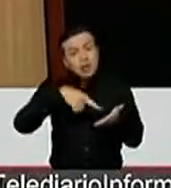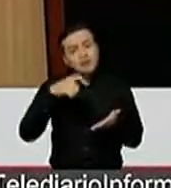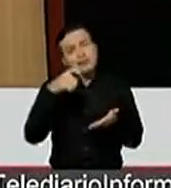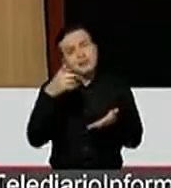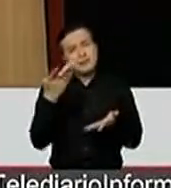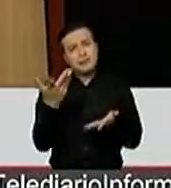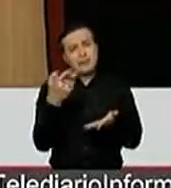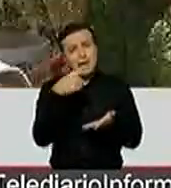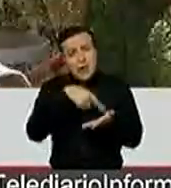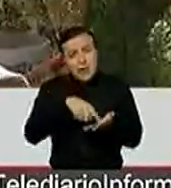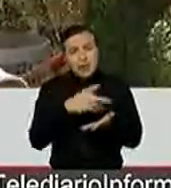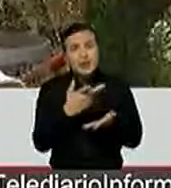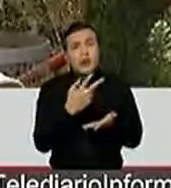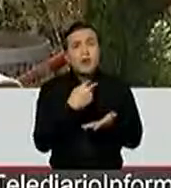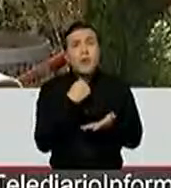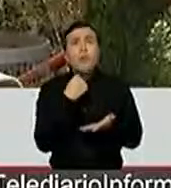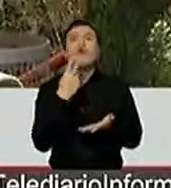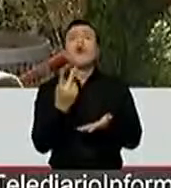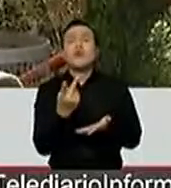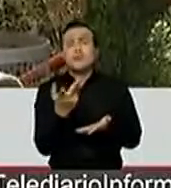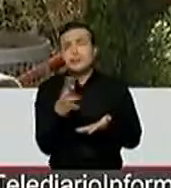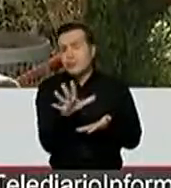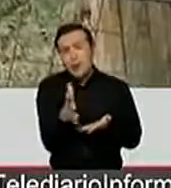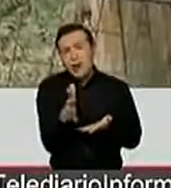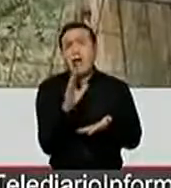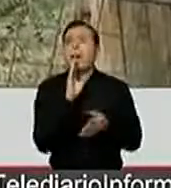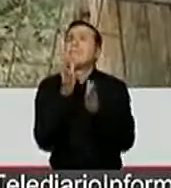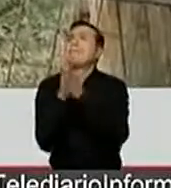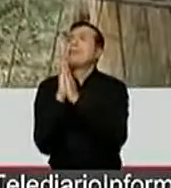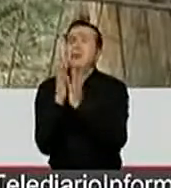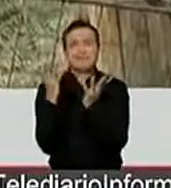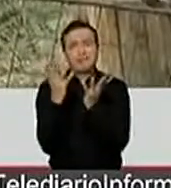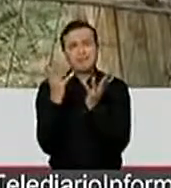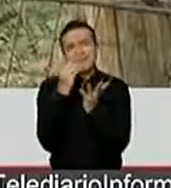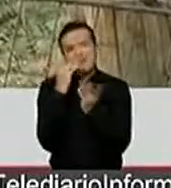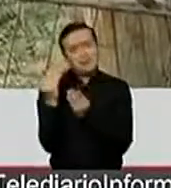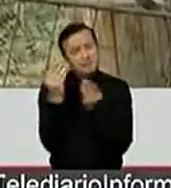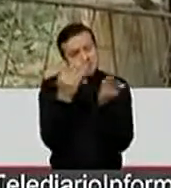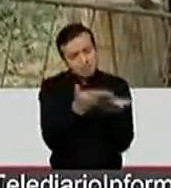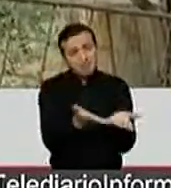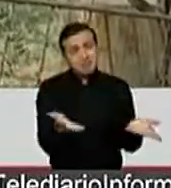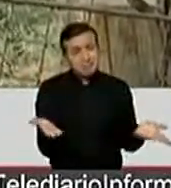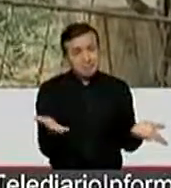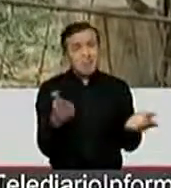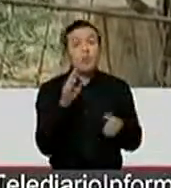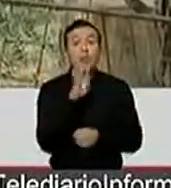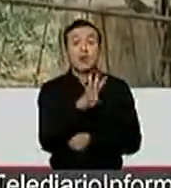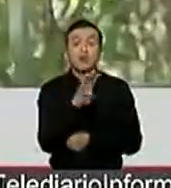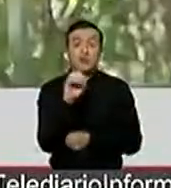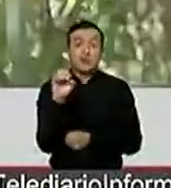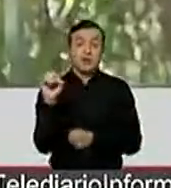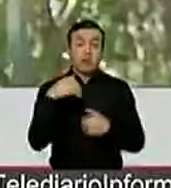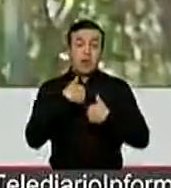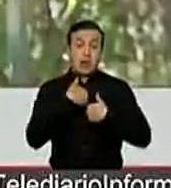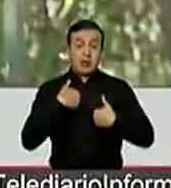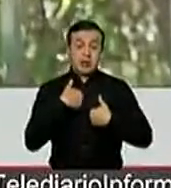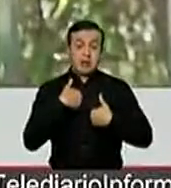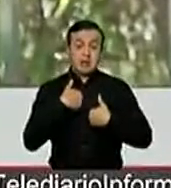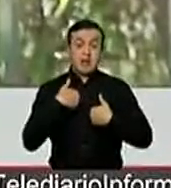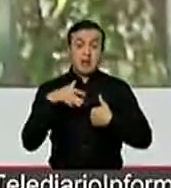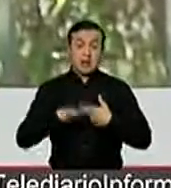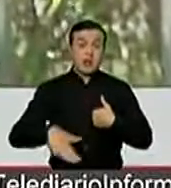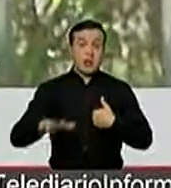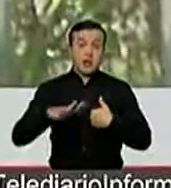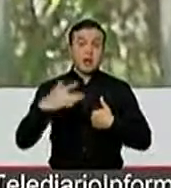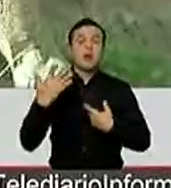Ellos no tienen voz. Martín Bustamante, director del zoológico de Quito, nos indica la situación de los 400 animales que tiene el zoológico,